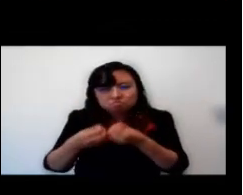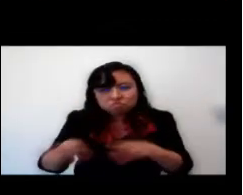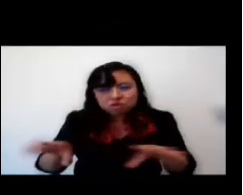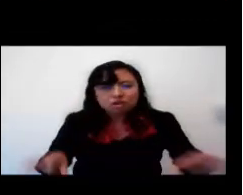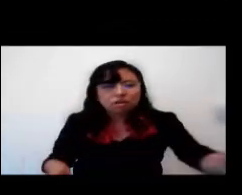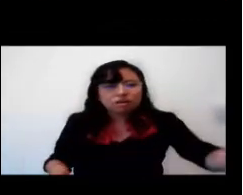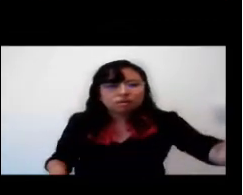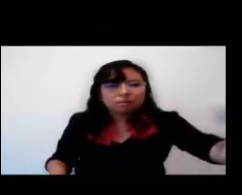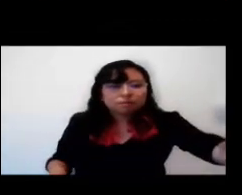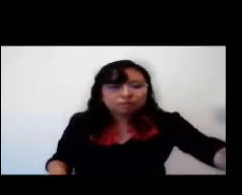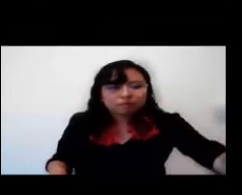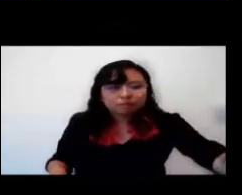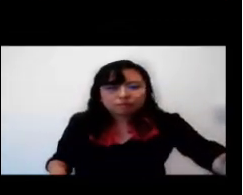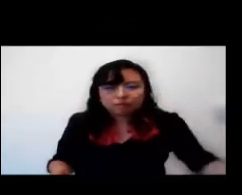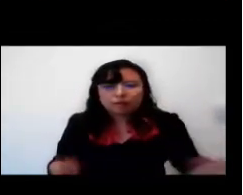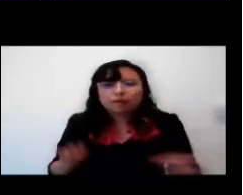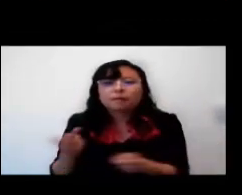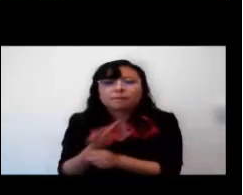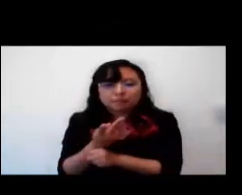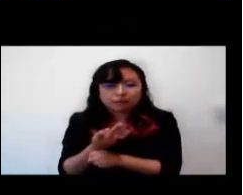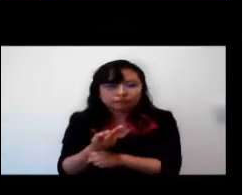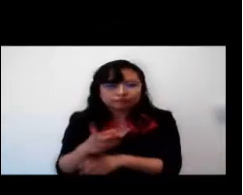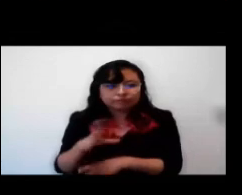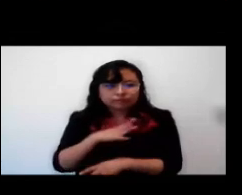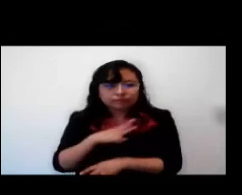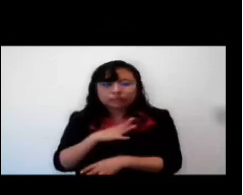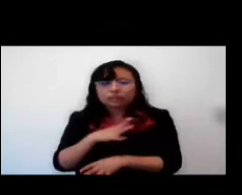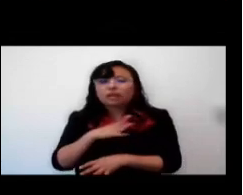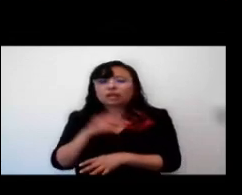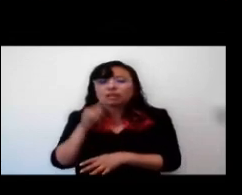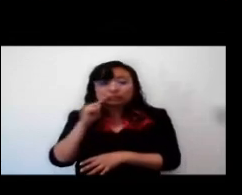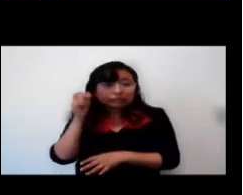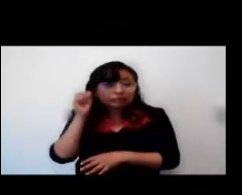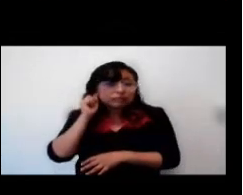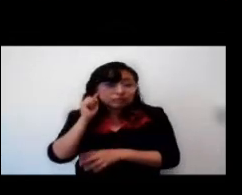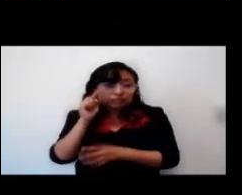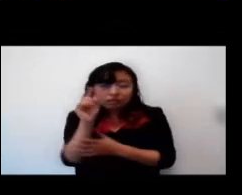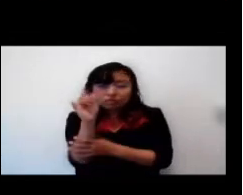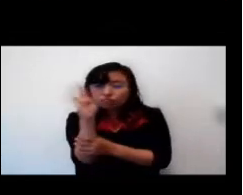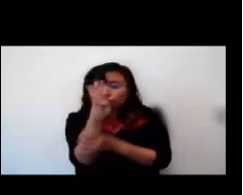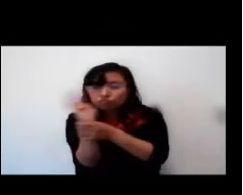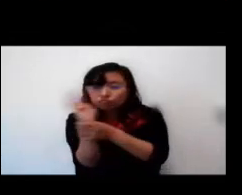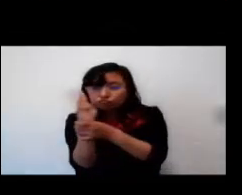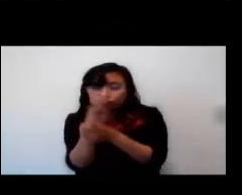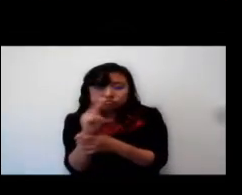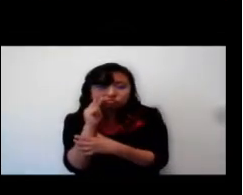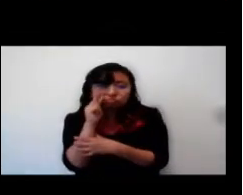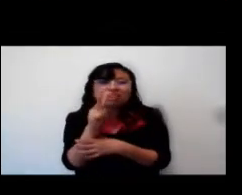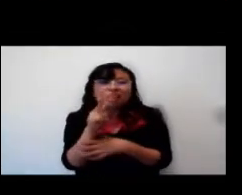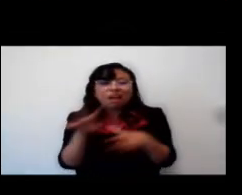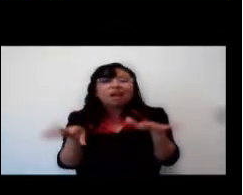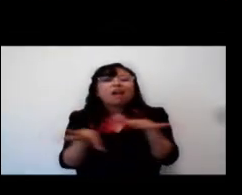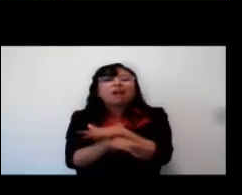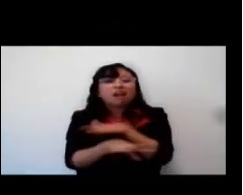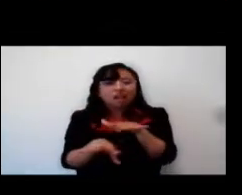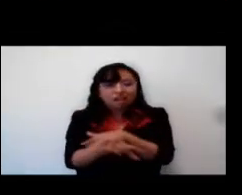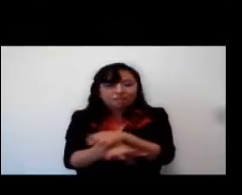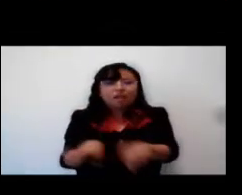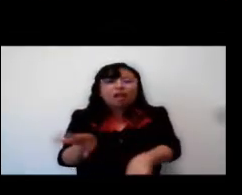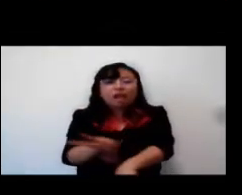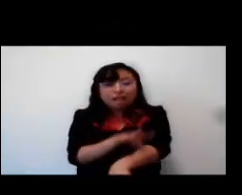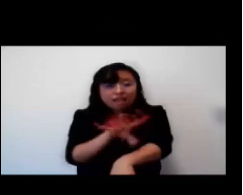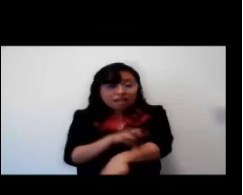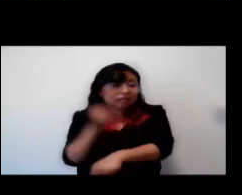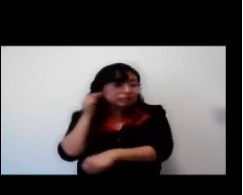¿Qué pasa? Recordemos entonces que estos pelitos son los que nos cambian la estimulación mecánica a una estimulación